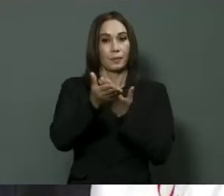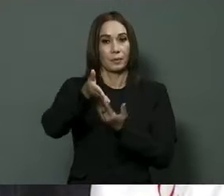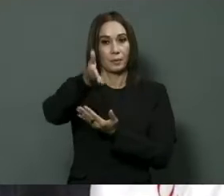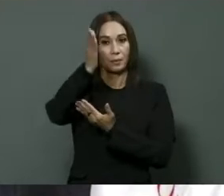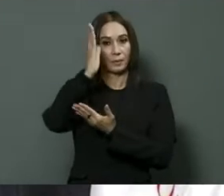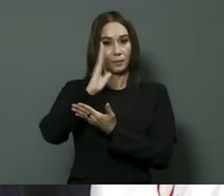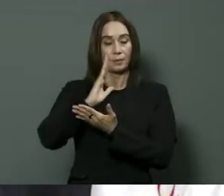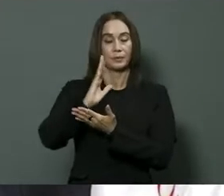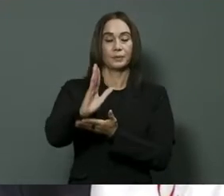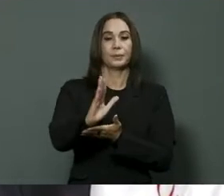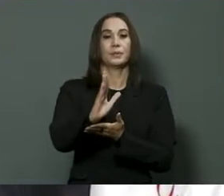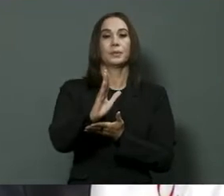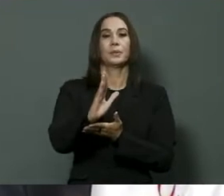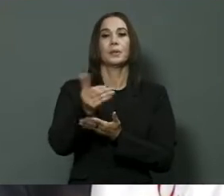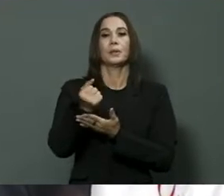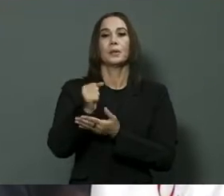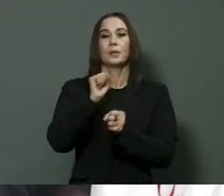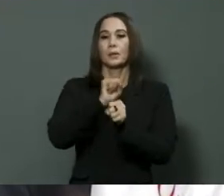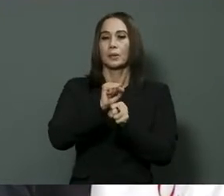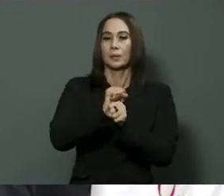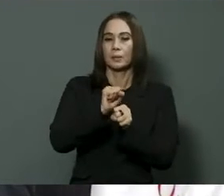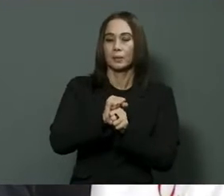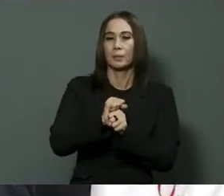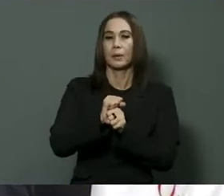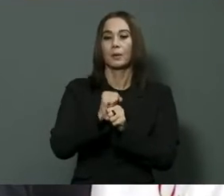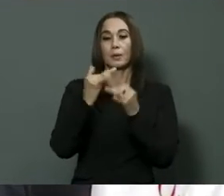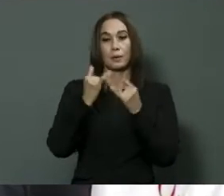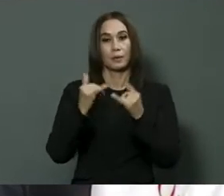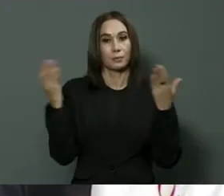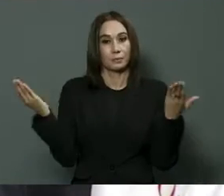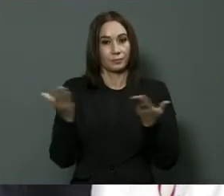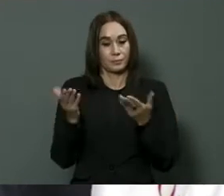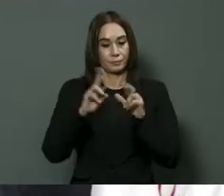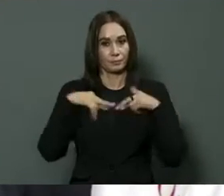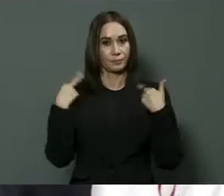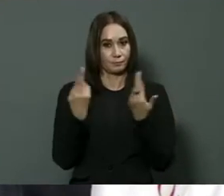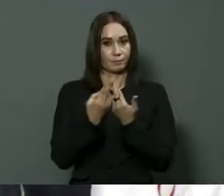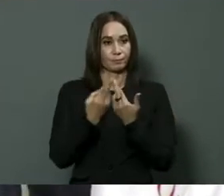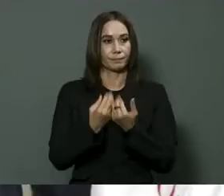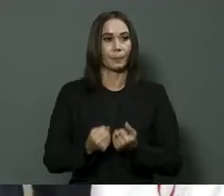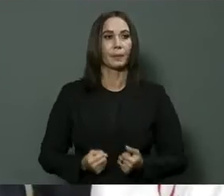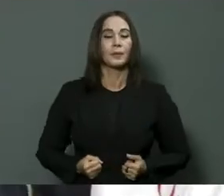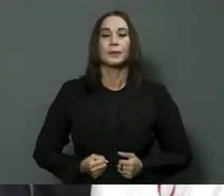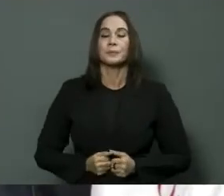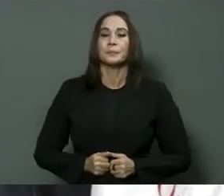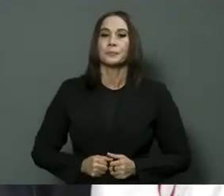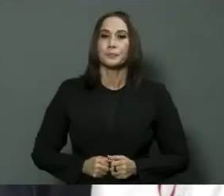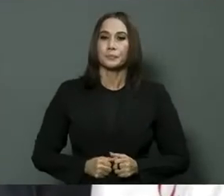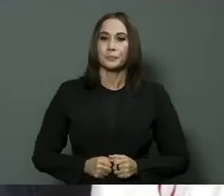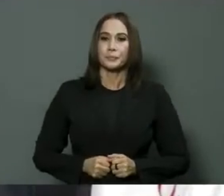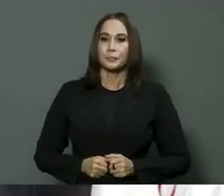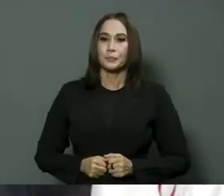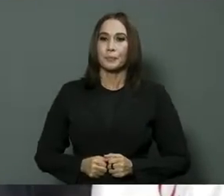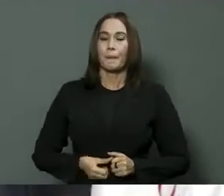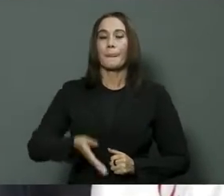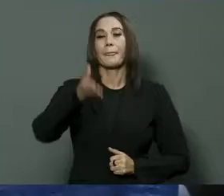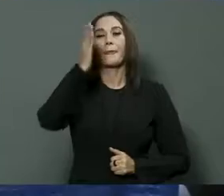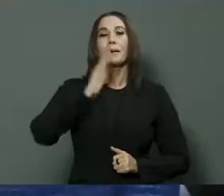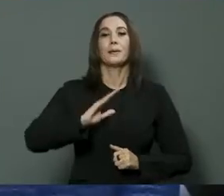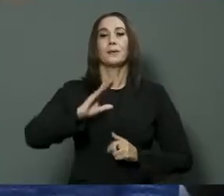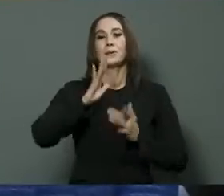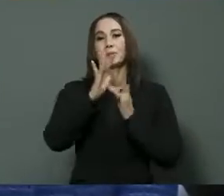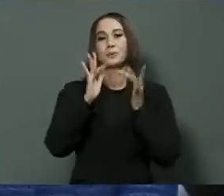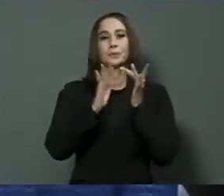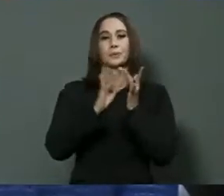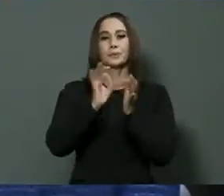del Señor la tarea por la cual todos estamos reunidos en este momento. En el nombre del Padre y